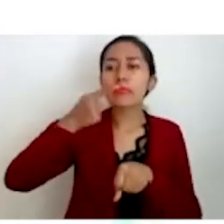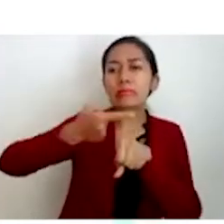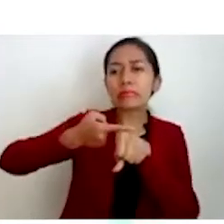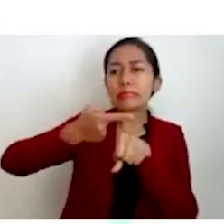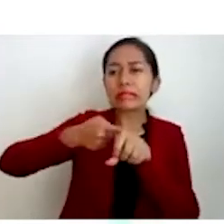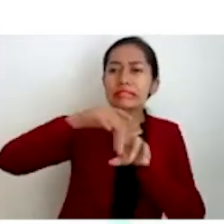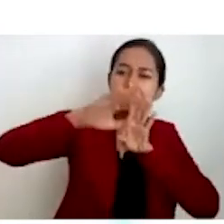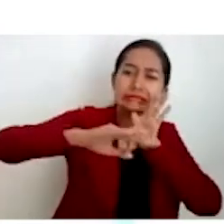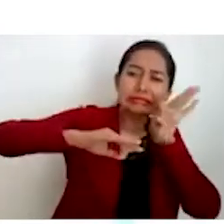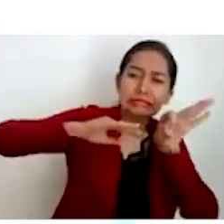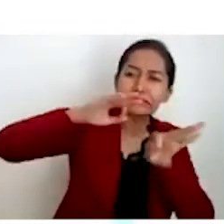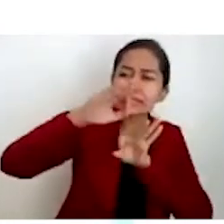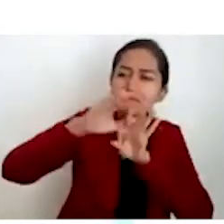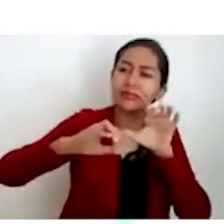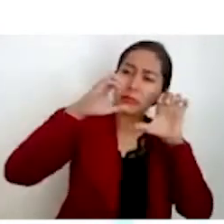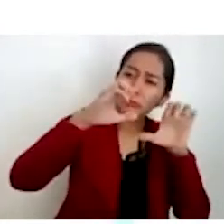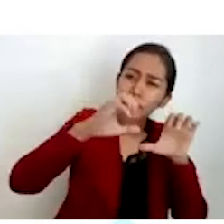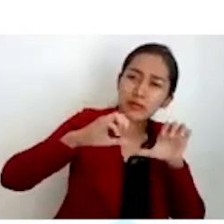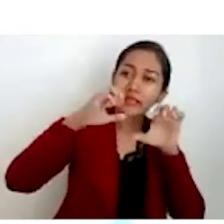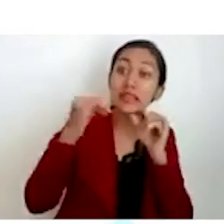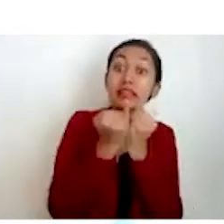Aquí vemos recostada a Pilar